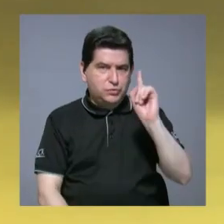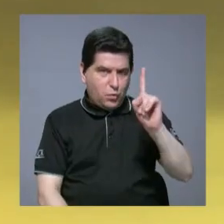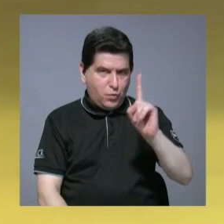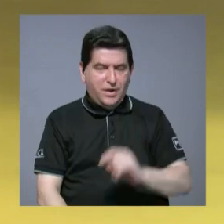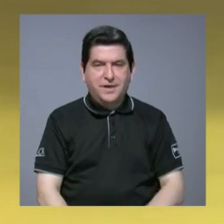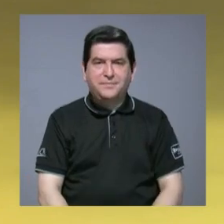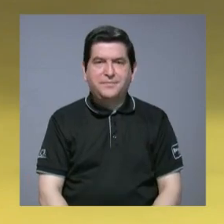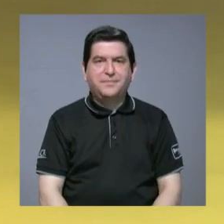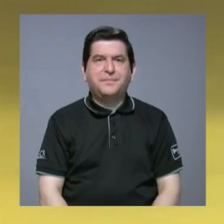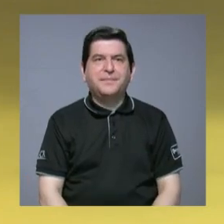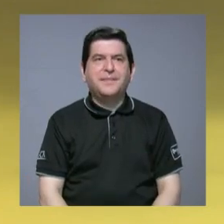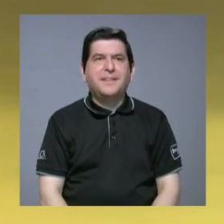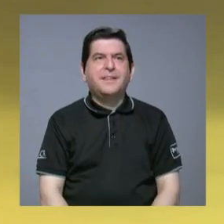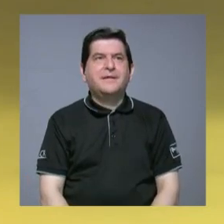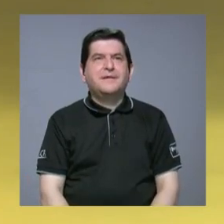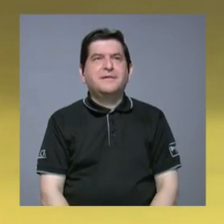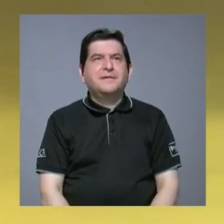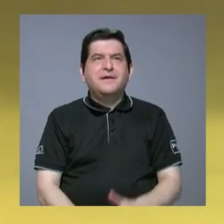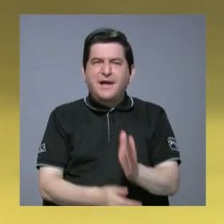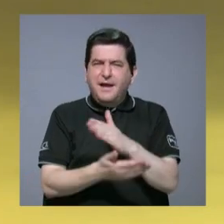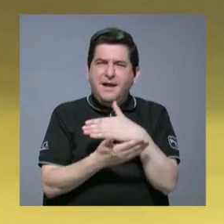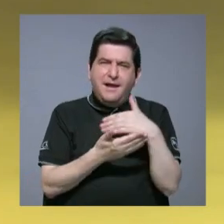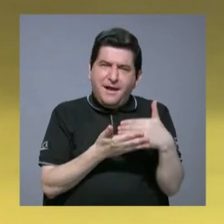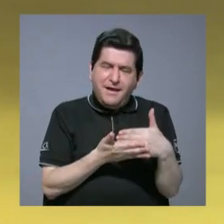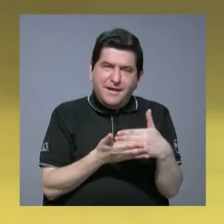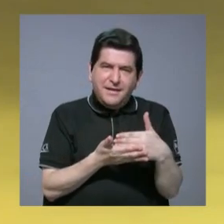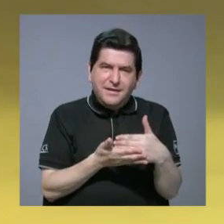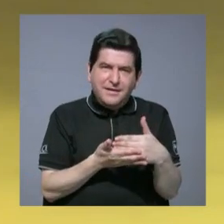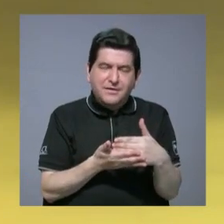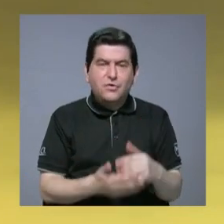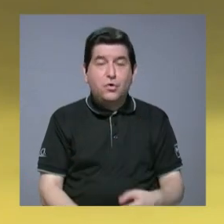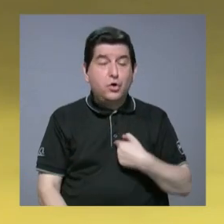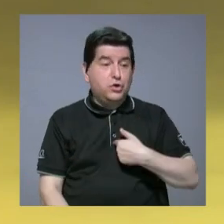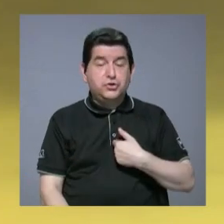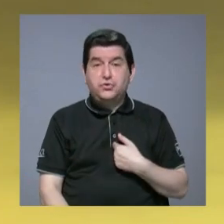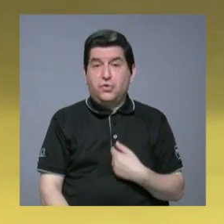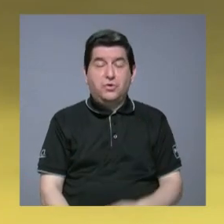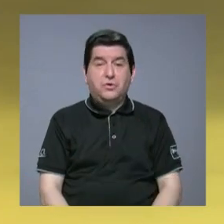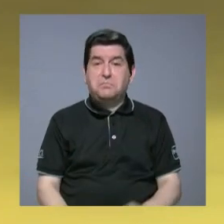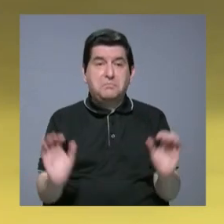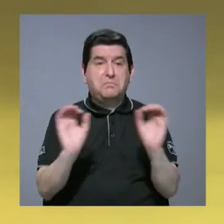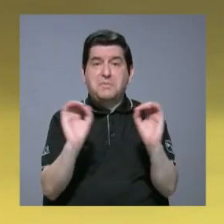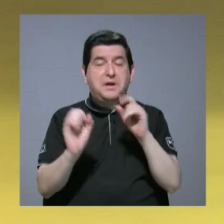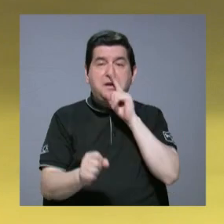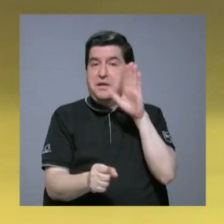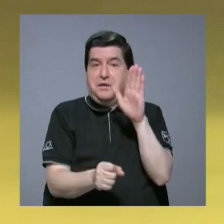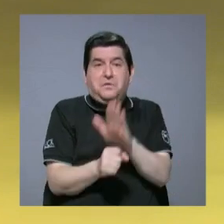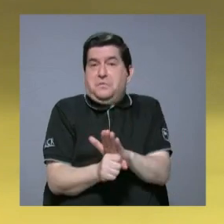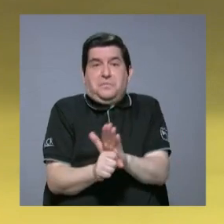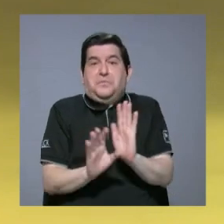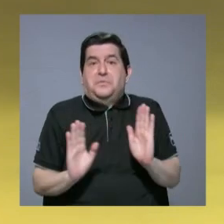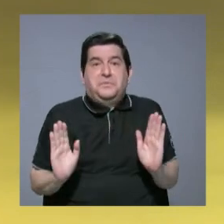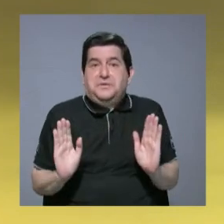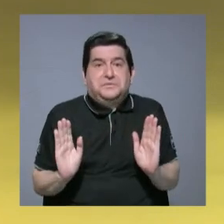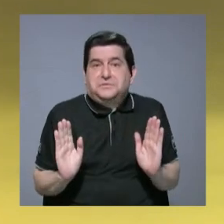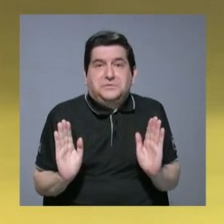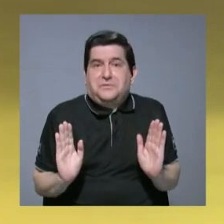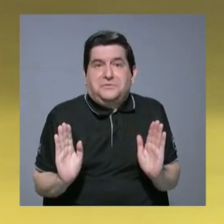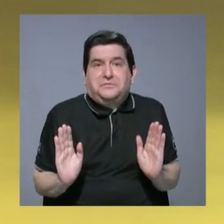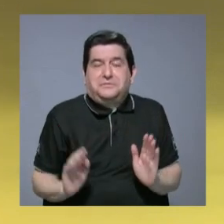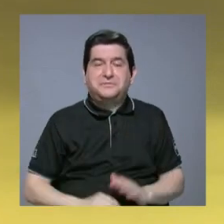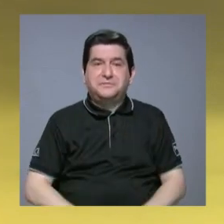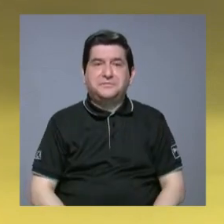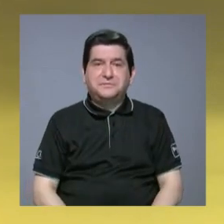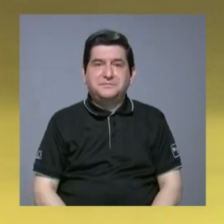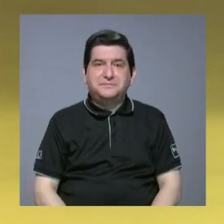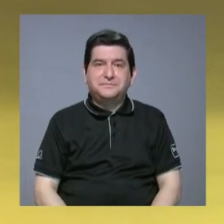vez de ser algo que podría... y por cierto, yo no tengo ningún compromiso de